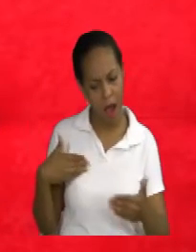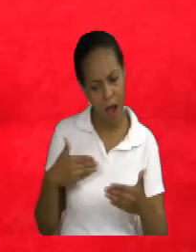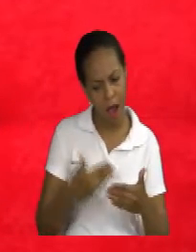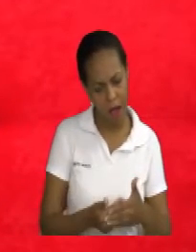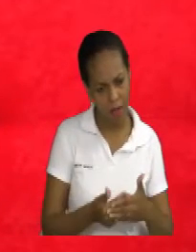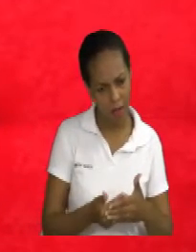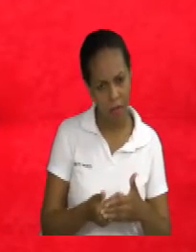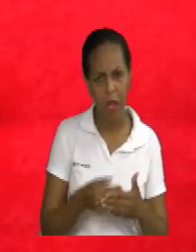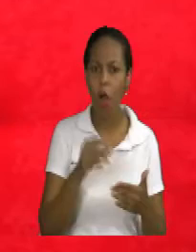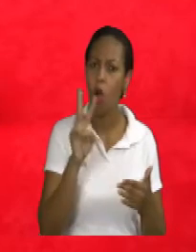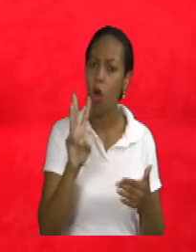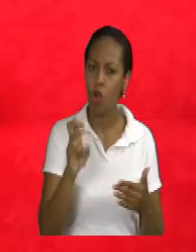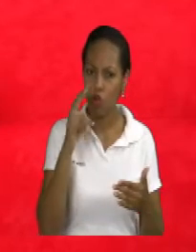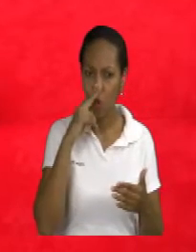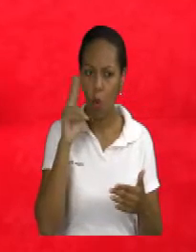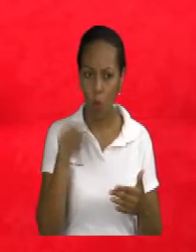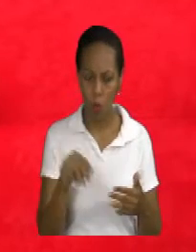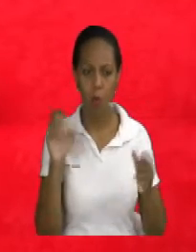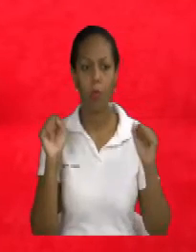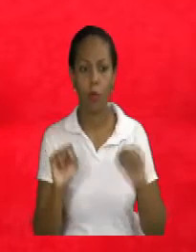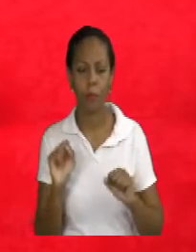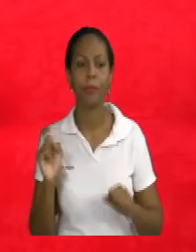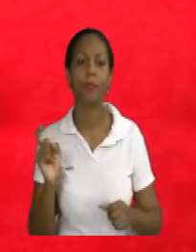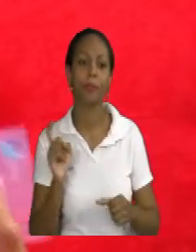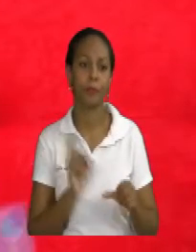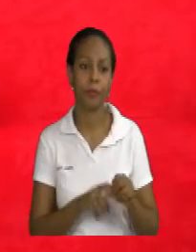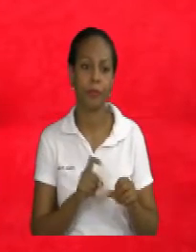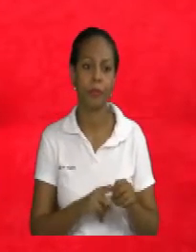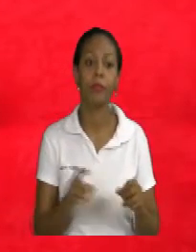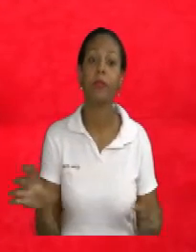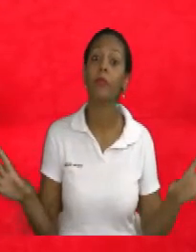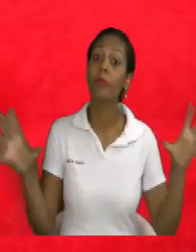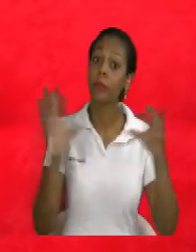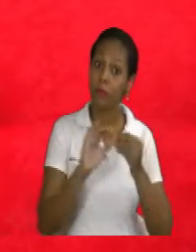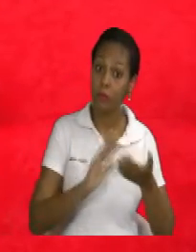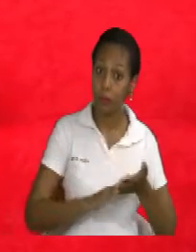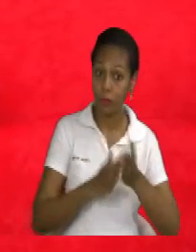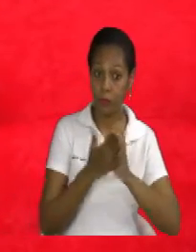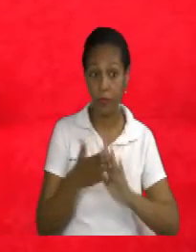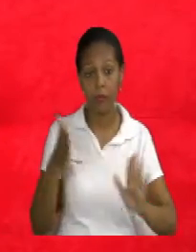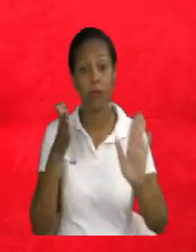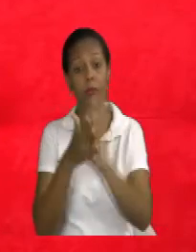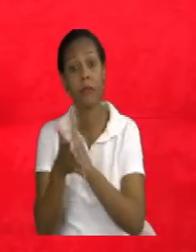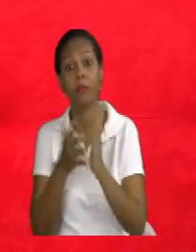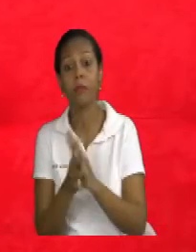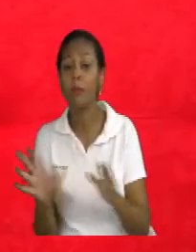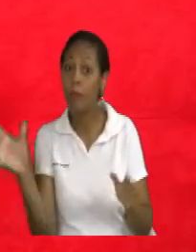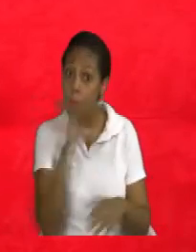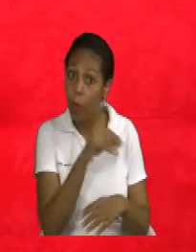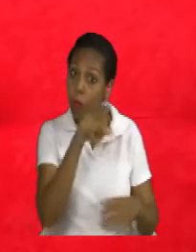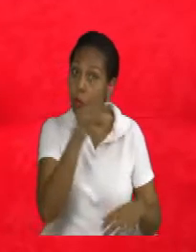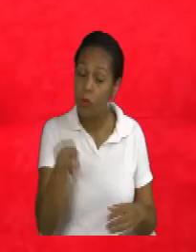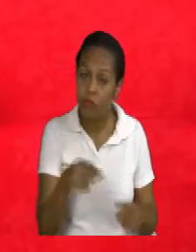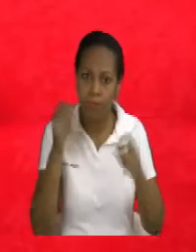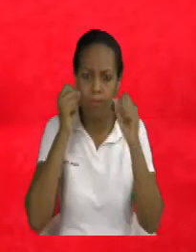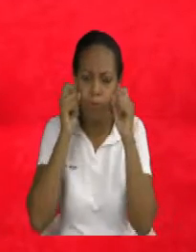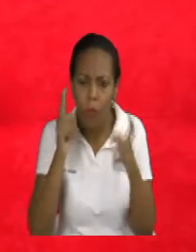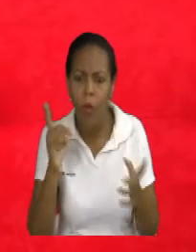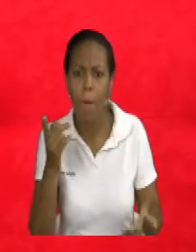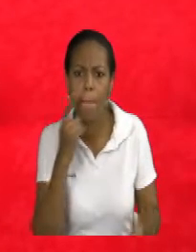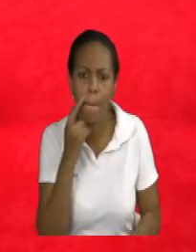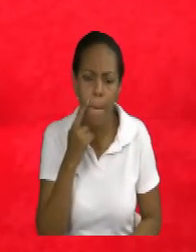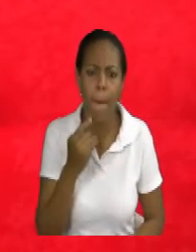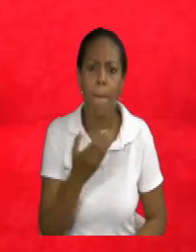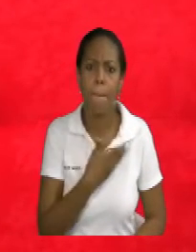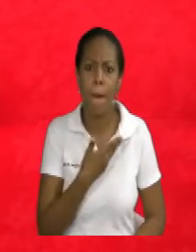de junio. Queremos informar a toda la comunidad en general que estén muy pendientes, las mamás, papás que ya hicieron